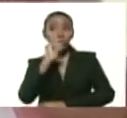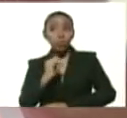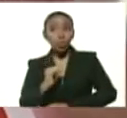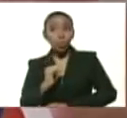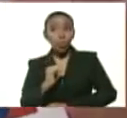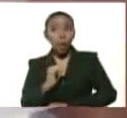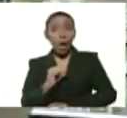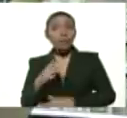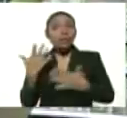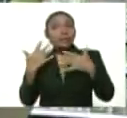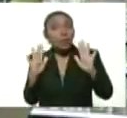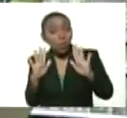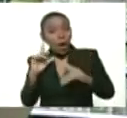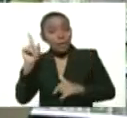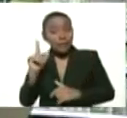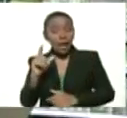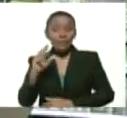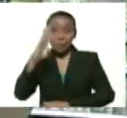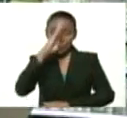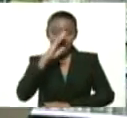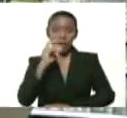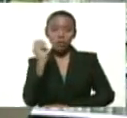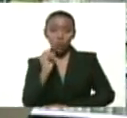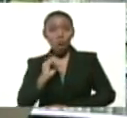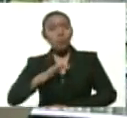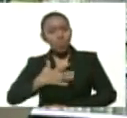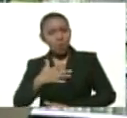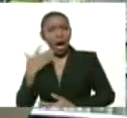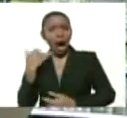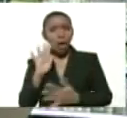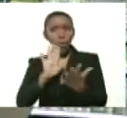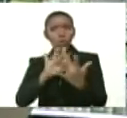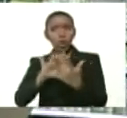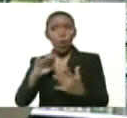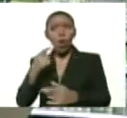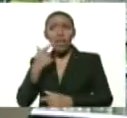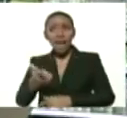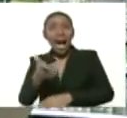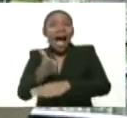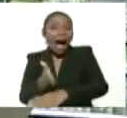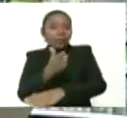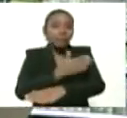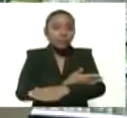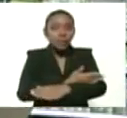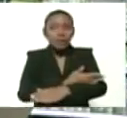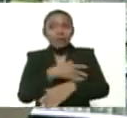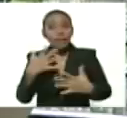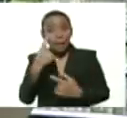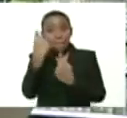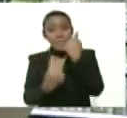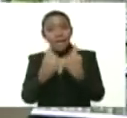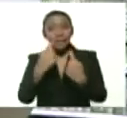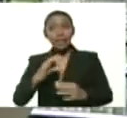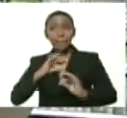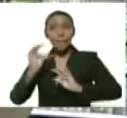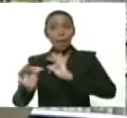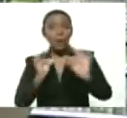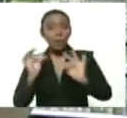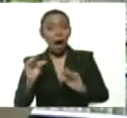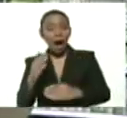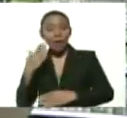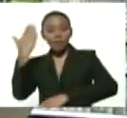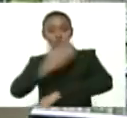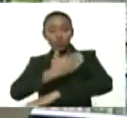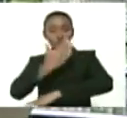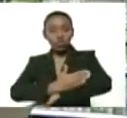Seguramente los casos de Barinas y el caso de Zulia pueda estar en relación con los que les dije antes de pacientes infectados que atraviesan la